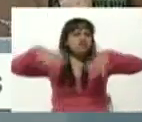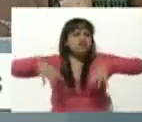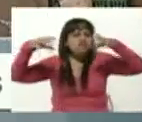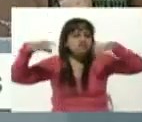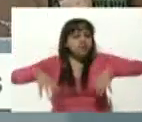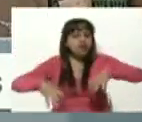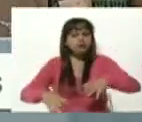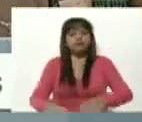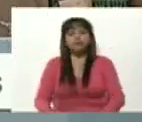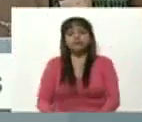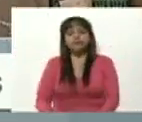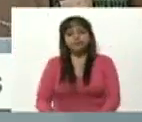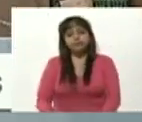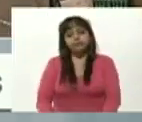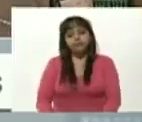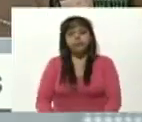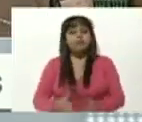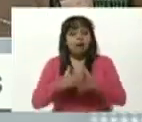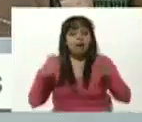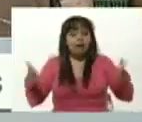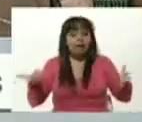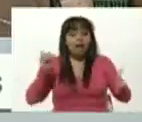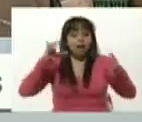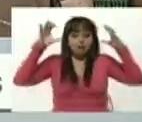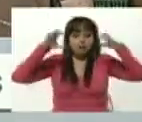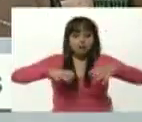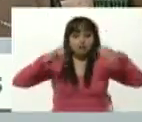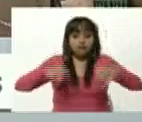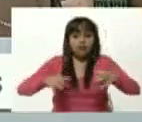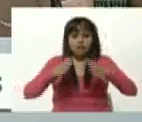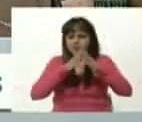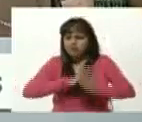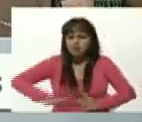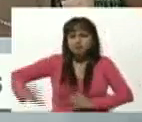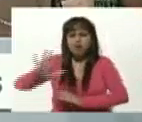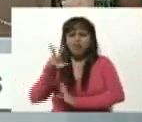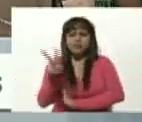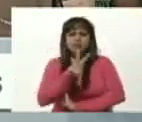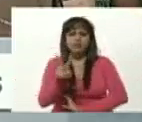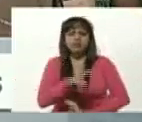torrenciales tremendas que han caído sobre todo el territorio nacional.